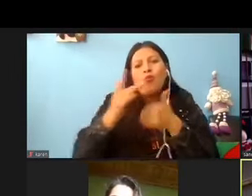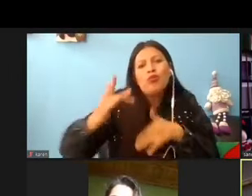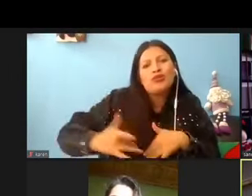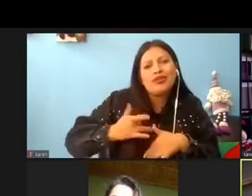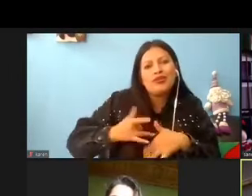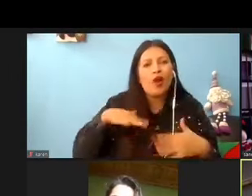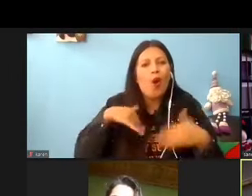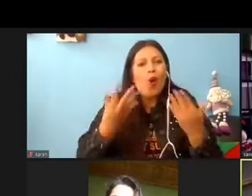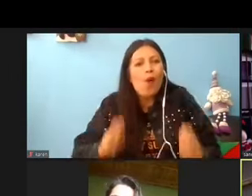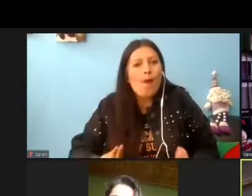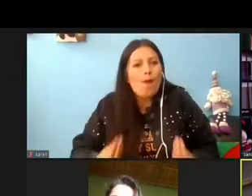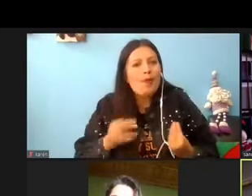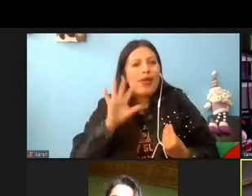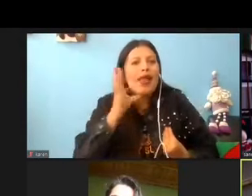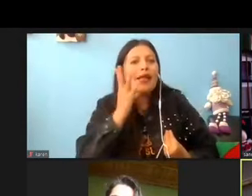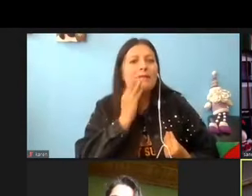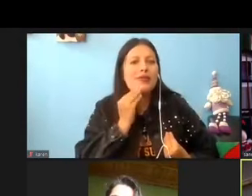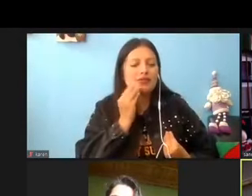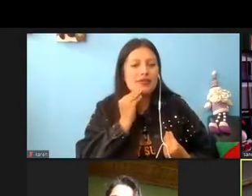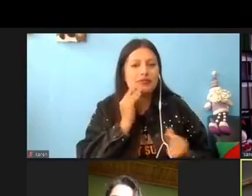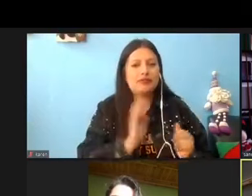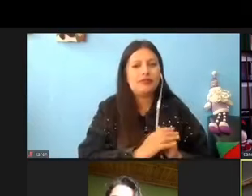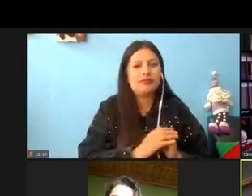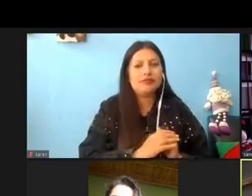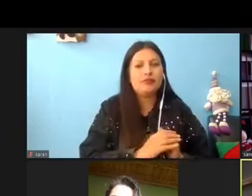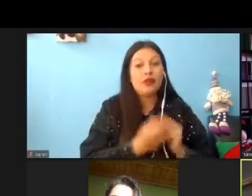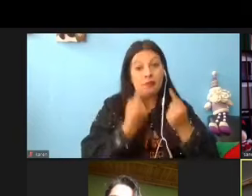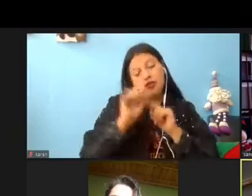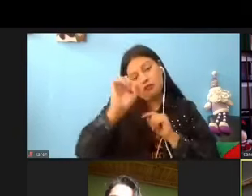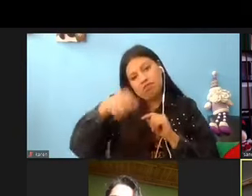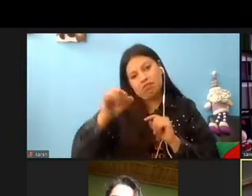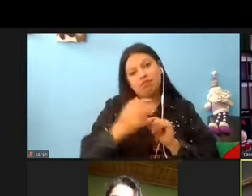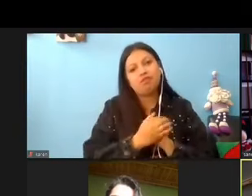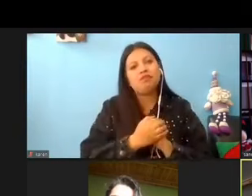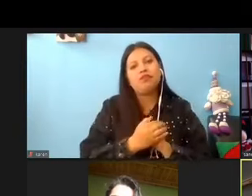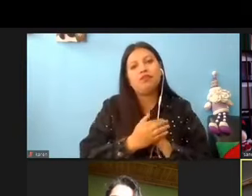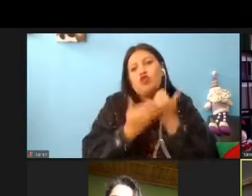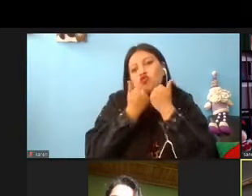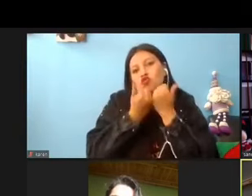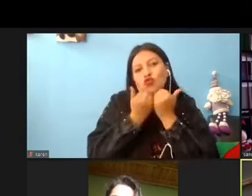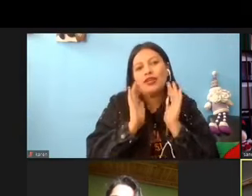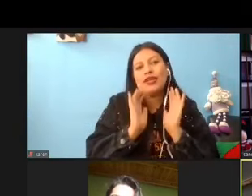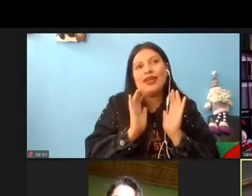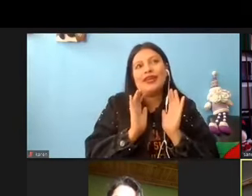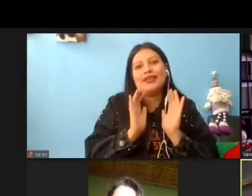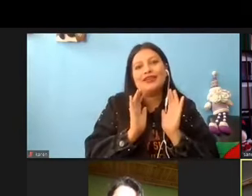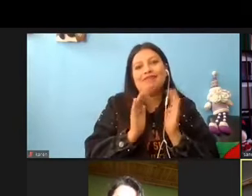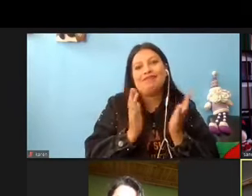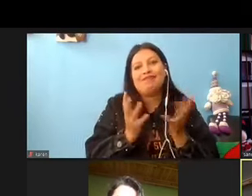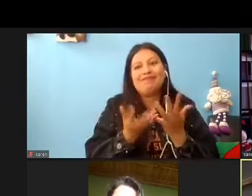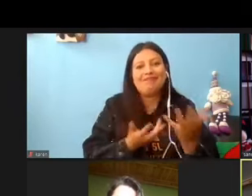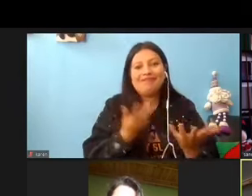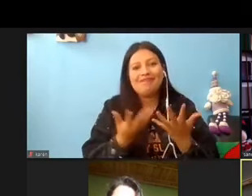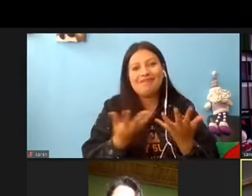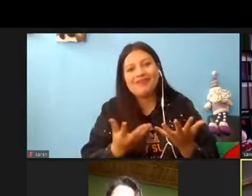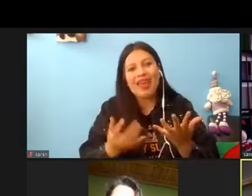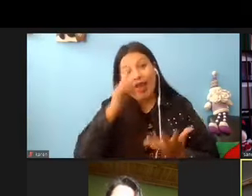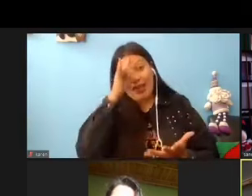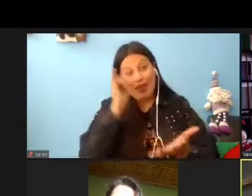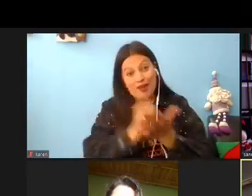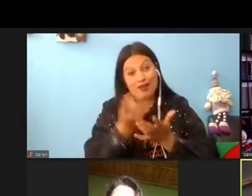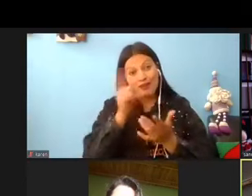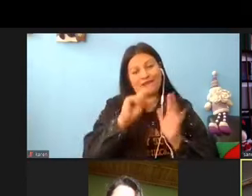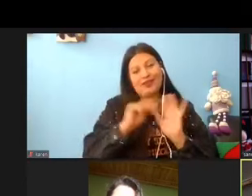viven sus experiencias. Pero sí, no sé, digamos, creo que también un poquito